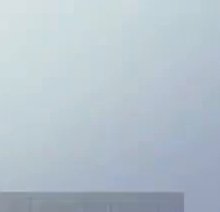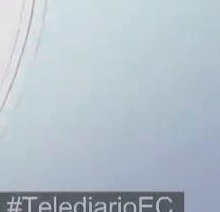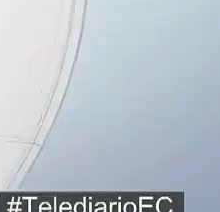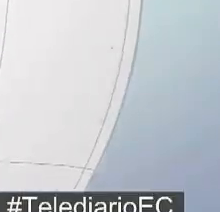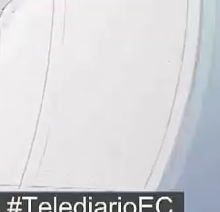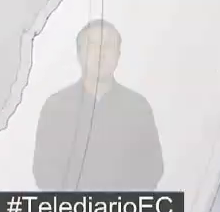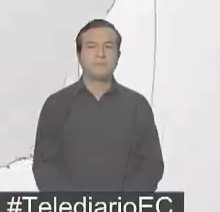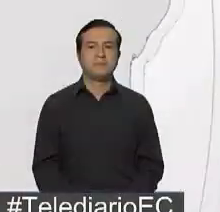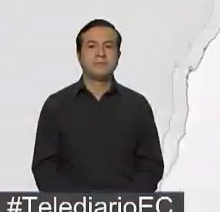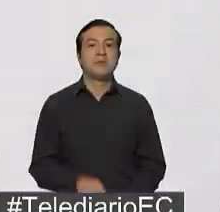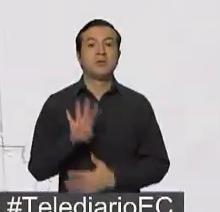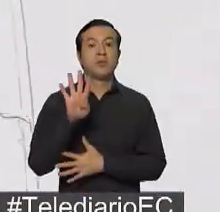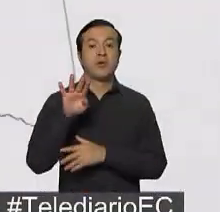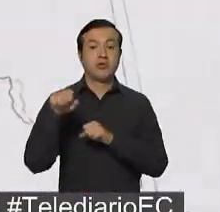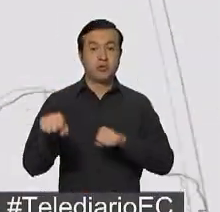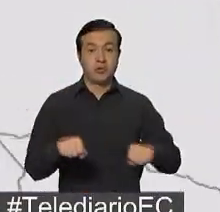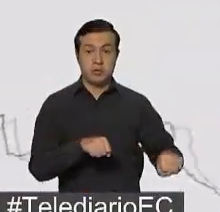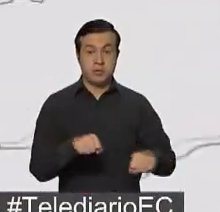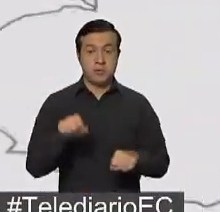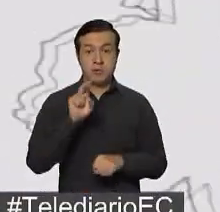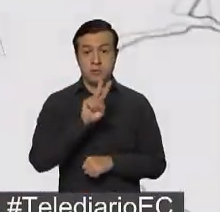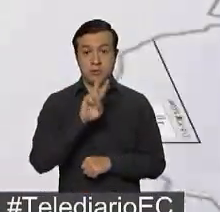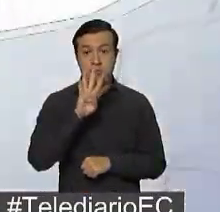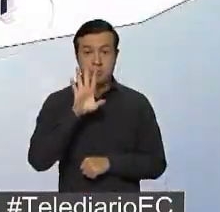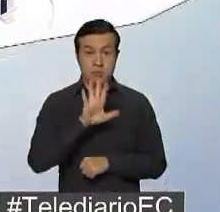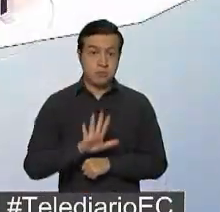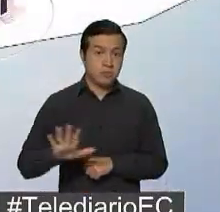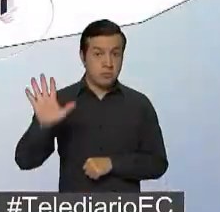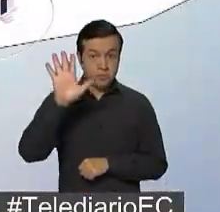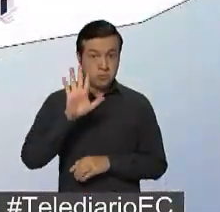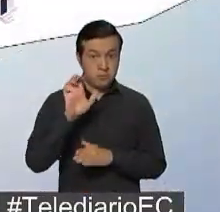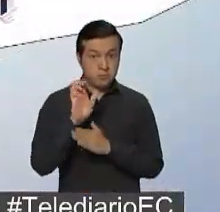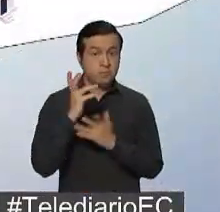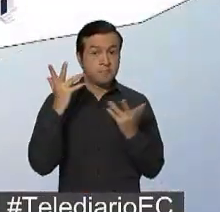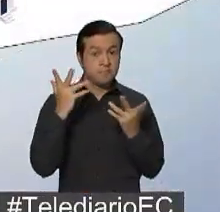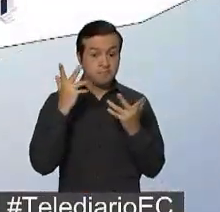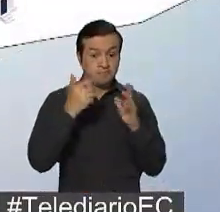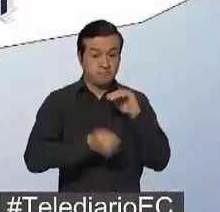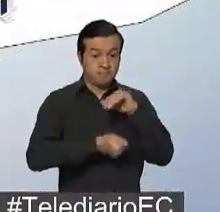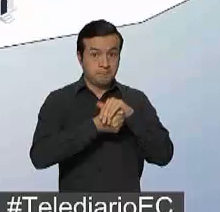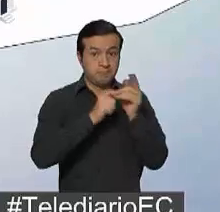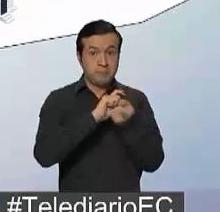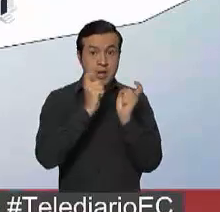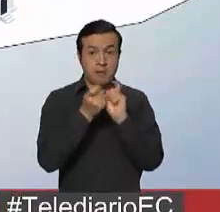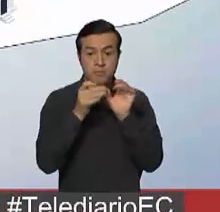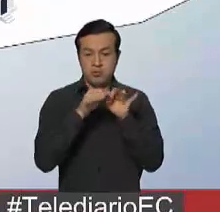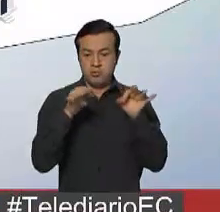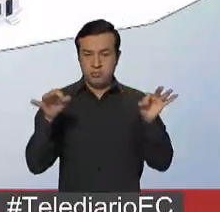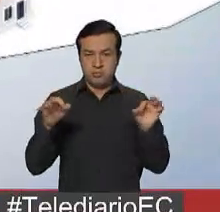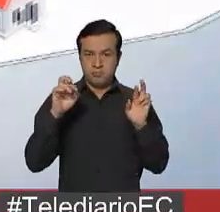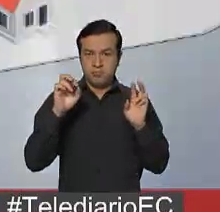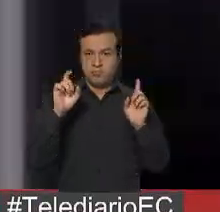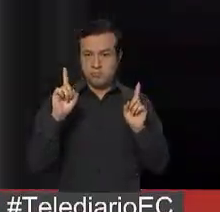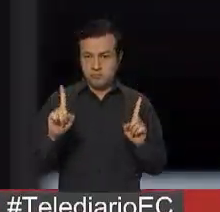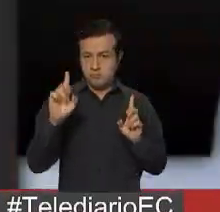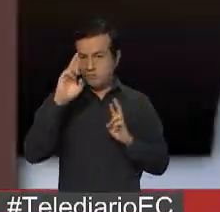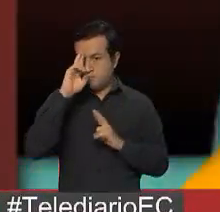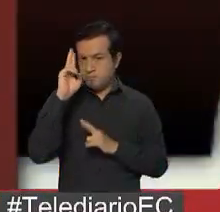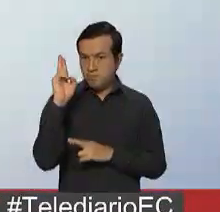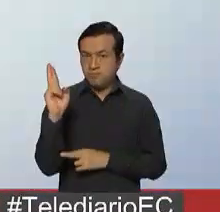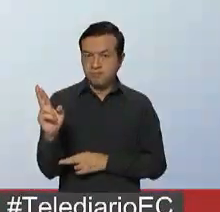desde el 4 de mayo las 24 provincias del ecuador pasamos de la fase de aislamiento al distanciamiento